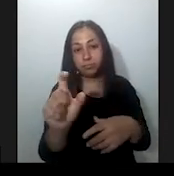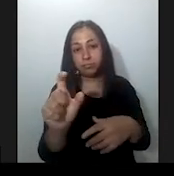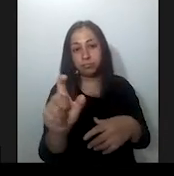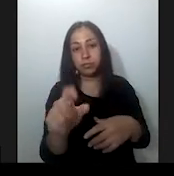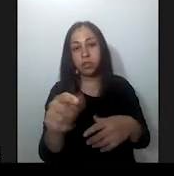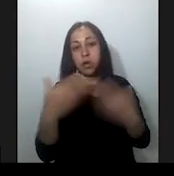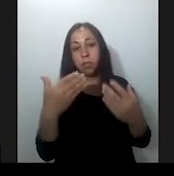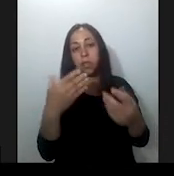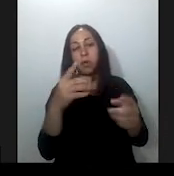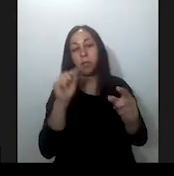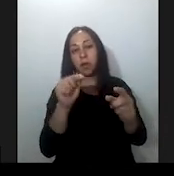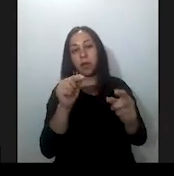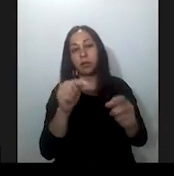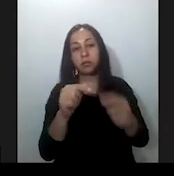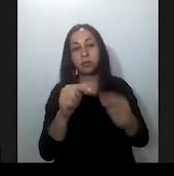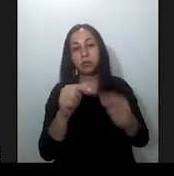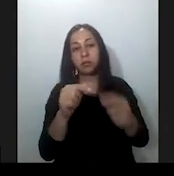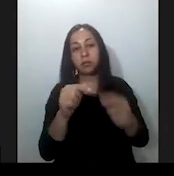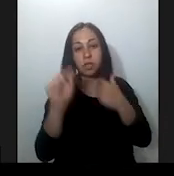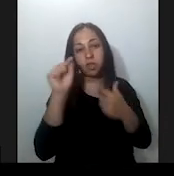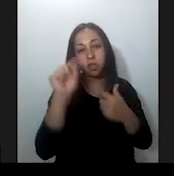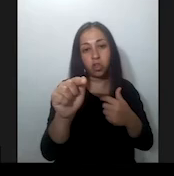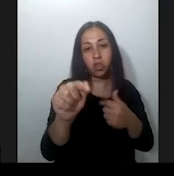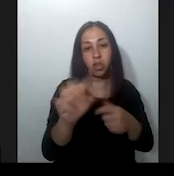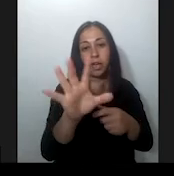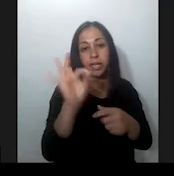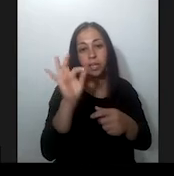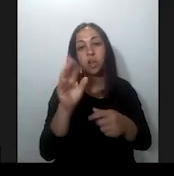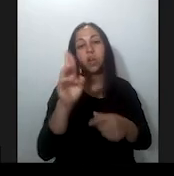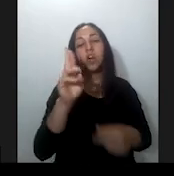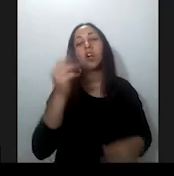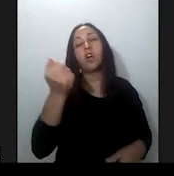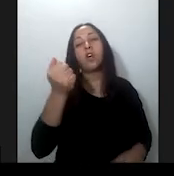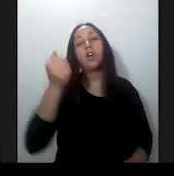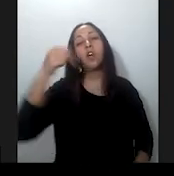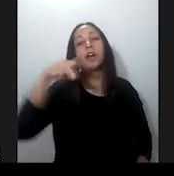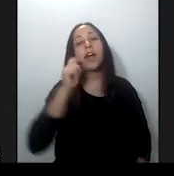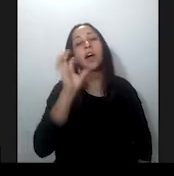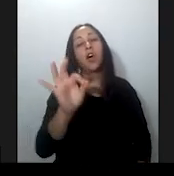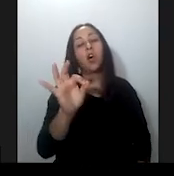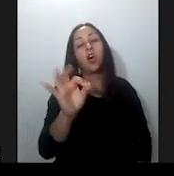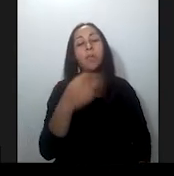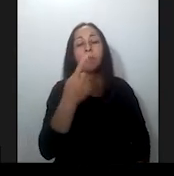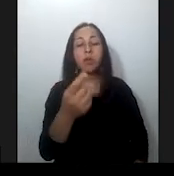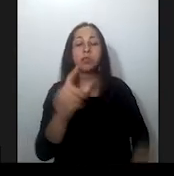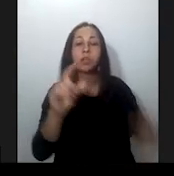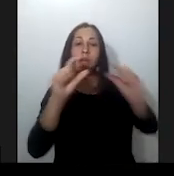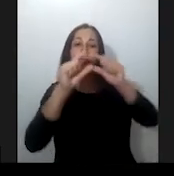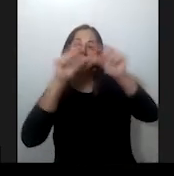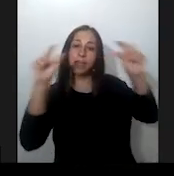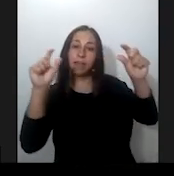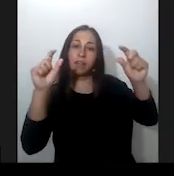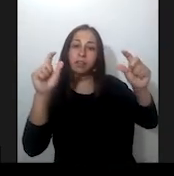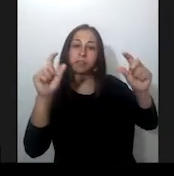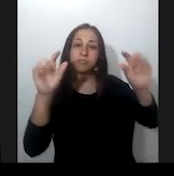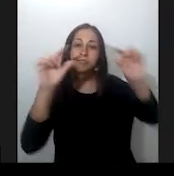ya lo seleccioné antes, ¿no? Pero si no, podrían perfectamente tocar acá y elegir el rango. Luego me pregunta si